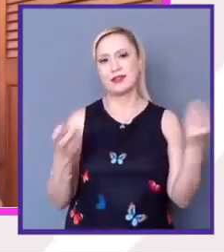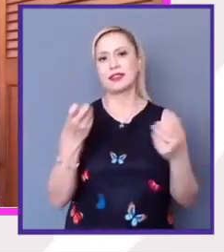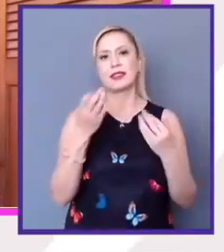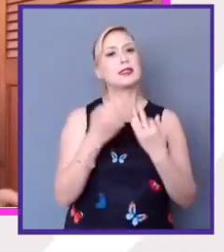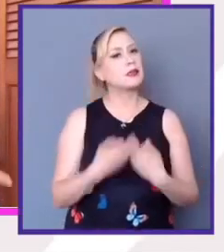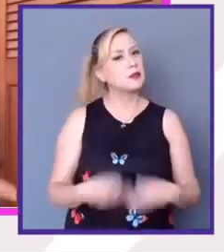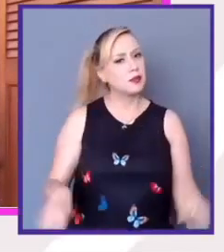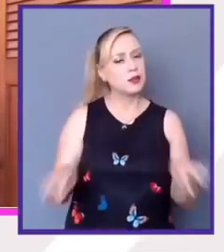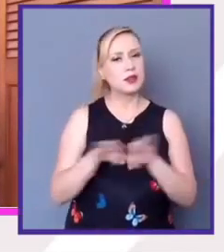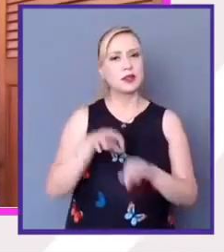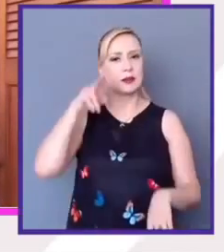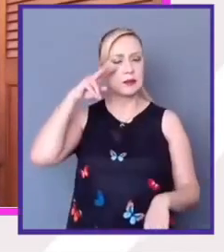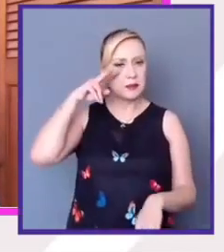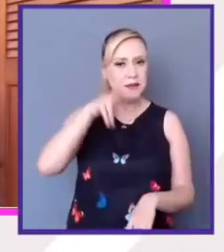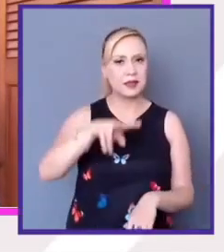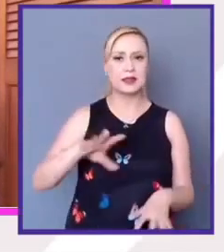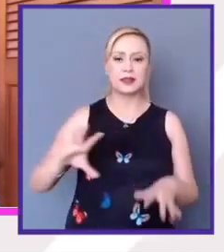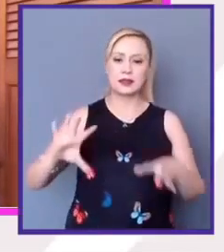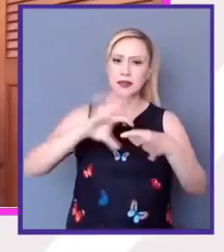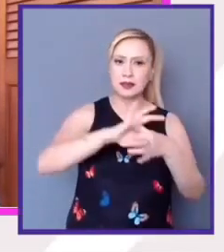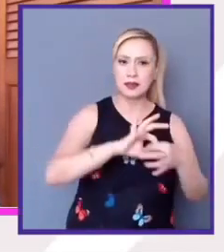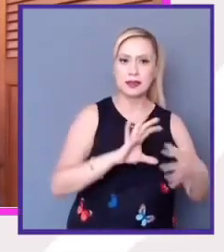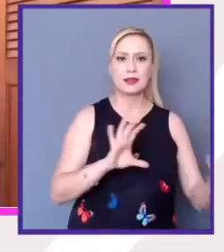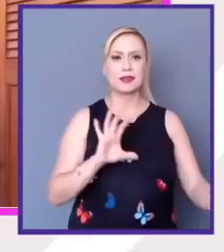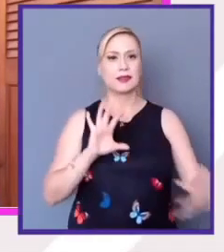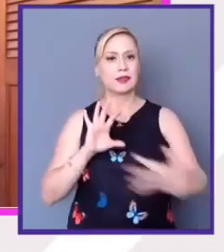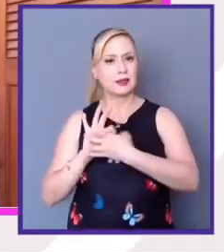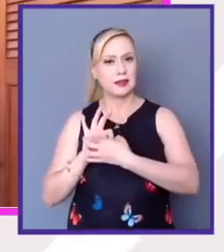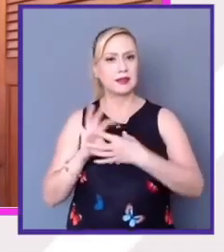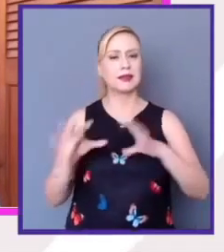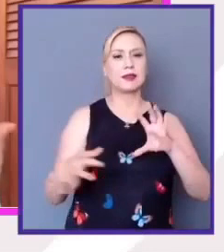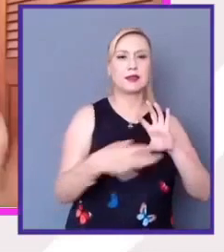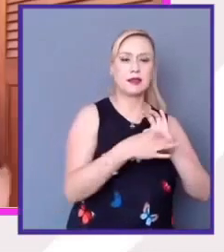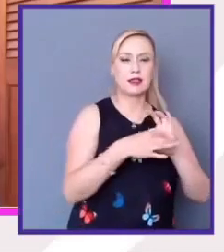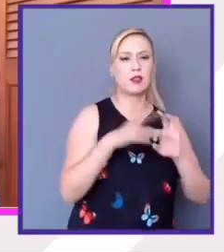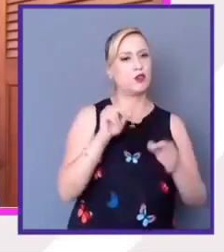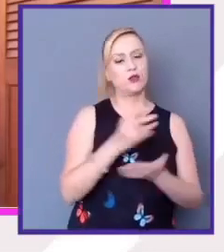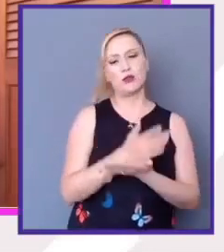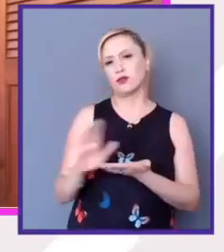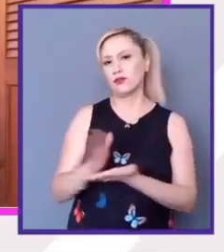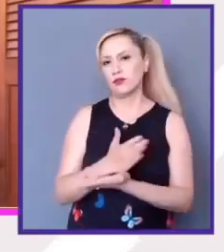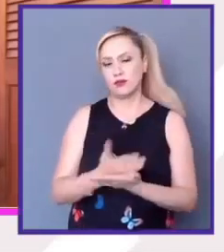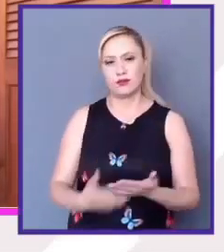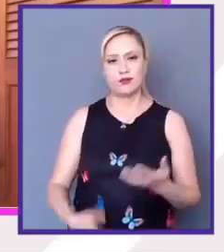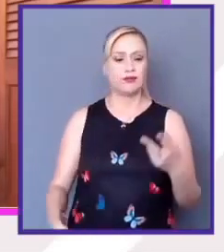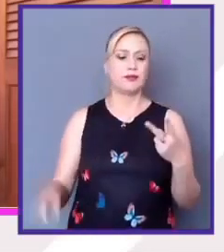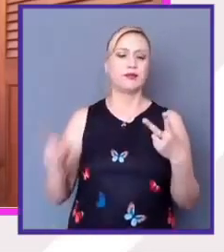importante ver esta interconexión, no como pilares por separado. En un segundo momento,